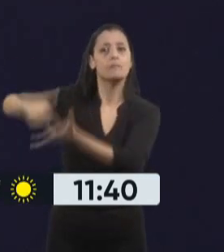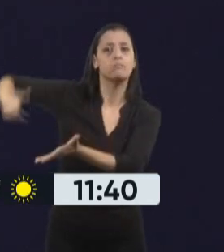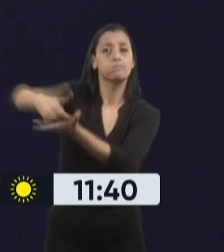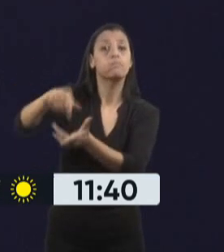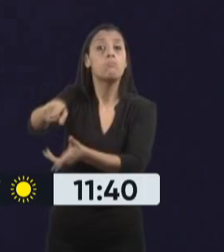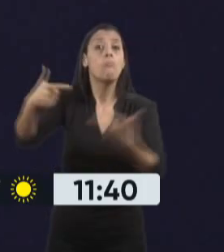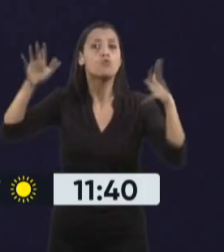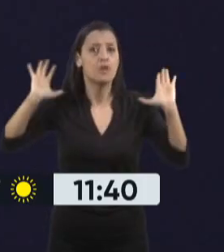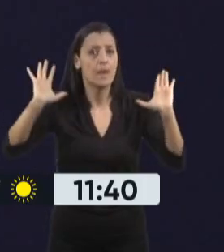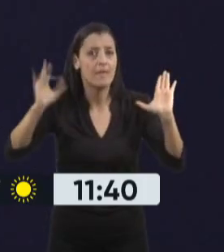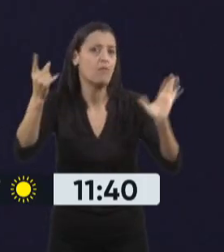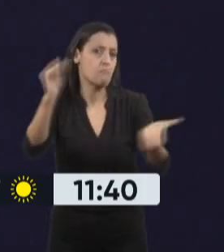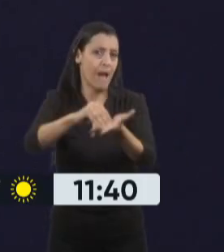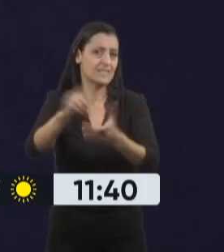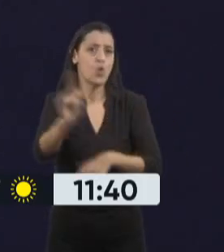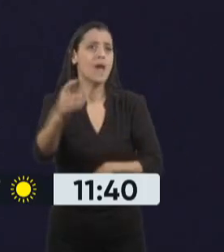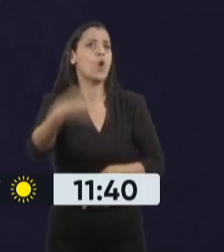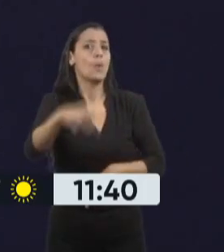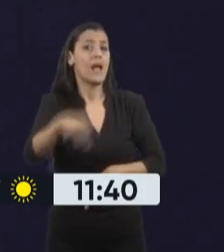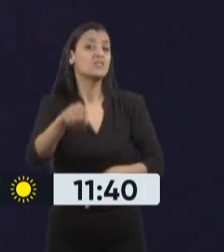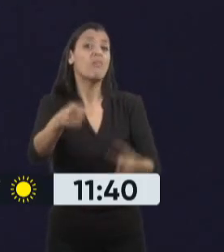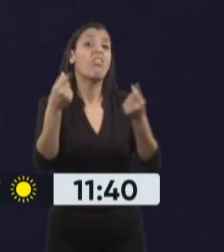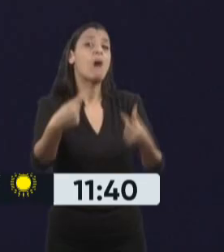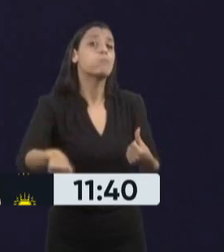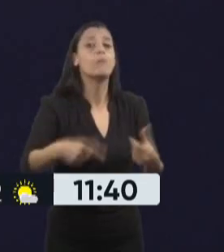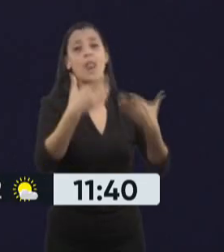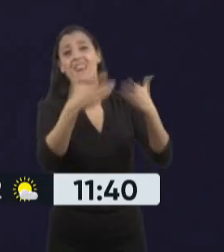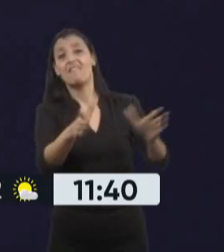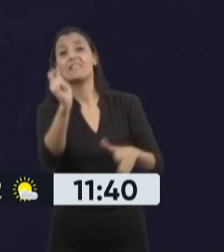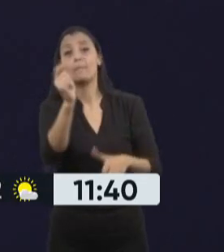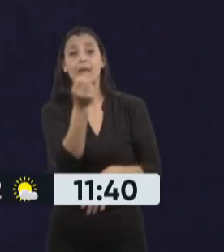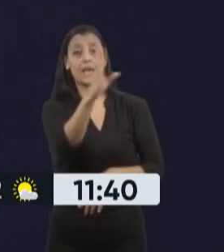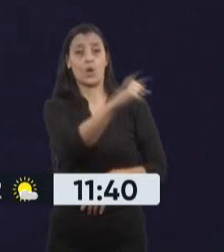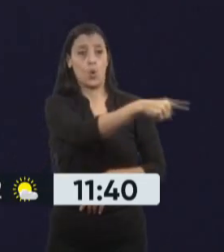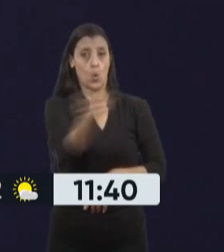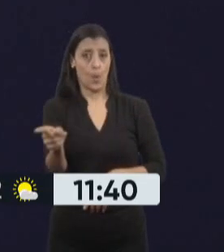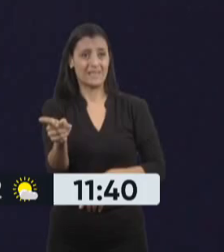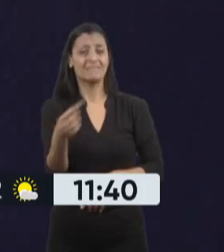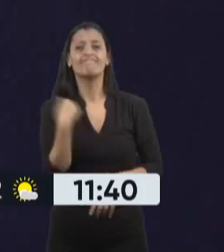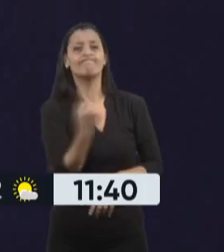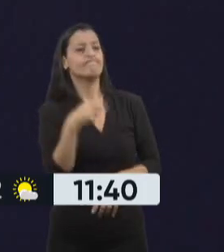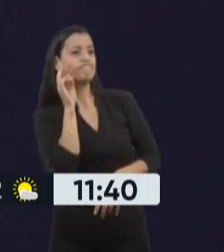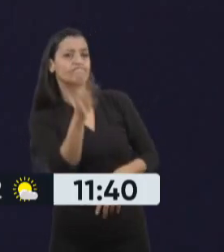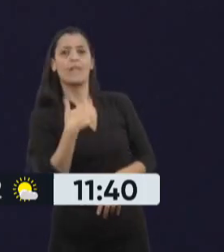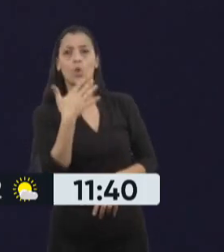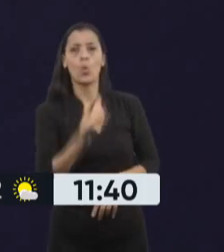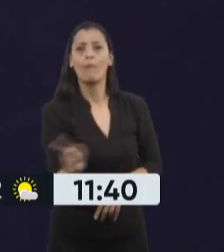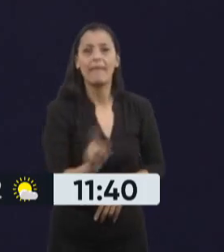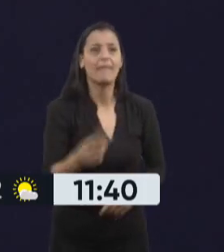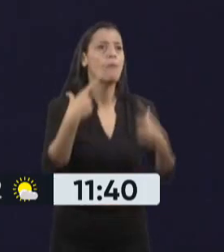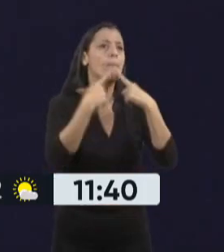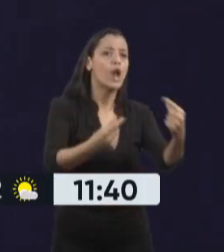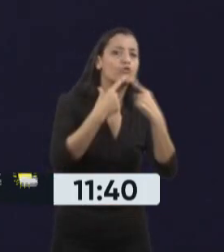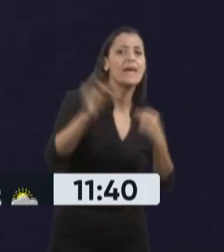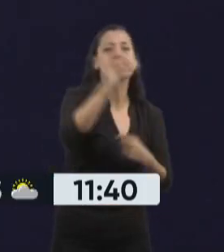una posibilidad más de libertad para los clubes y no entendemos el porqué de ni la queja, ni la